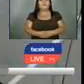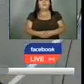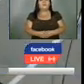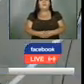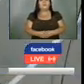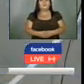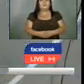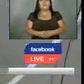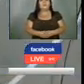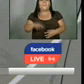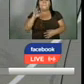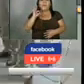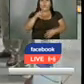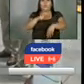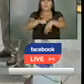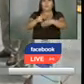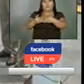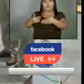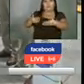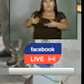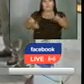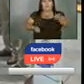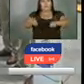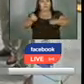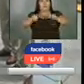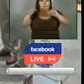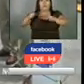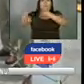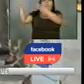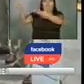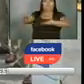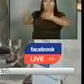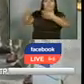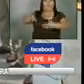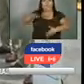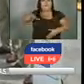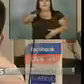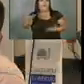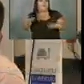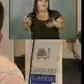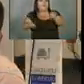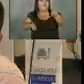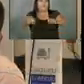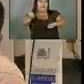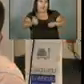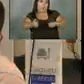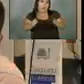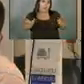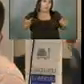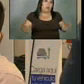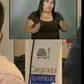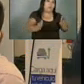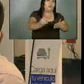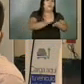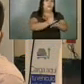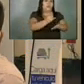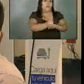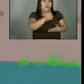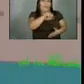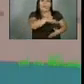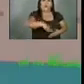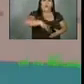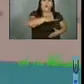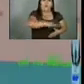Ampliar la antigüedad permitida para la importación de vehículos eléctricos usados y dar incentivos fiscales a la importación de centros de